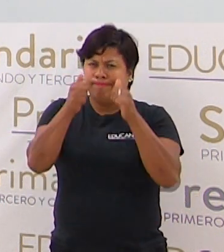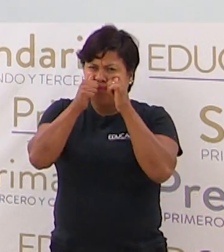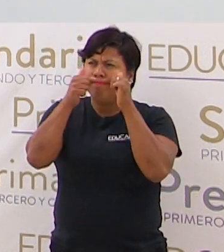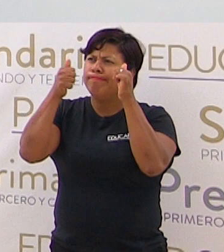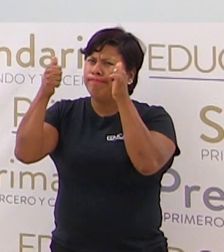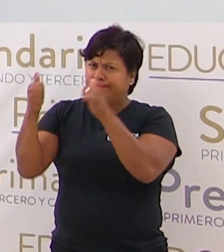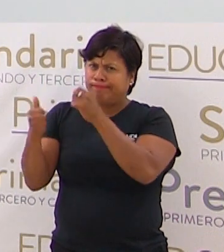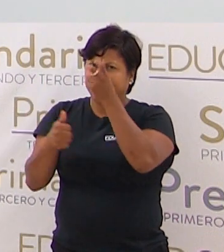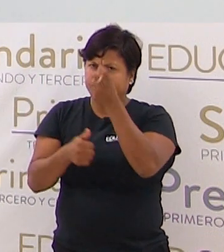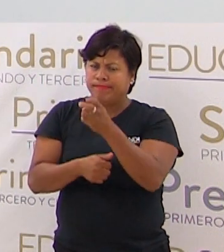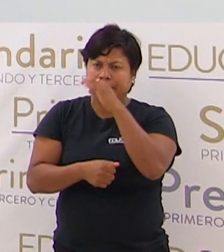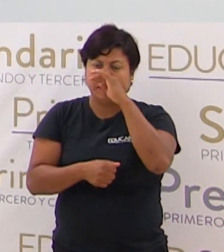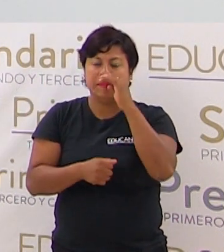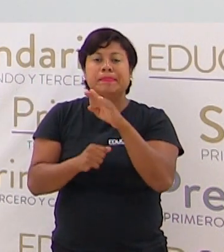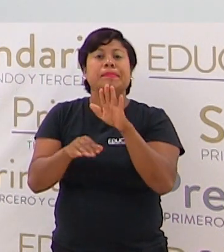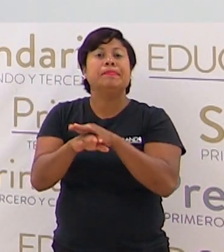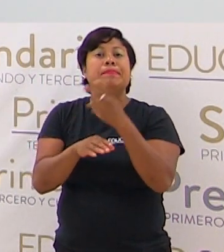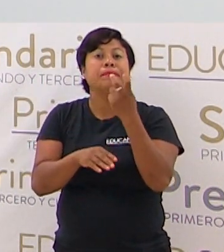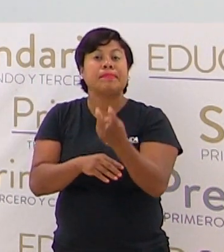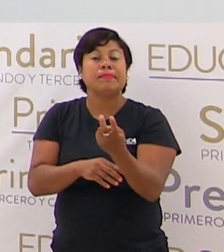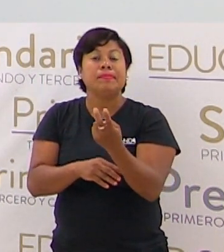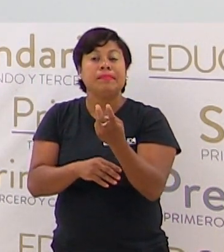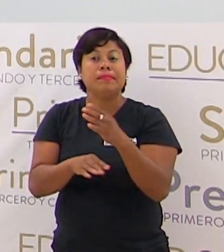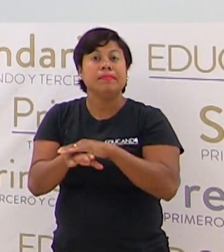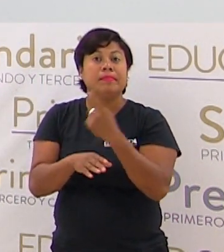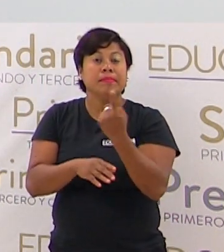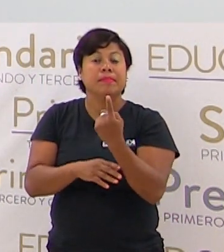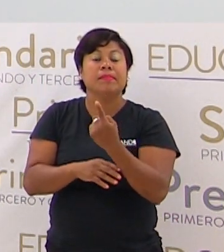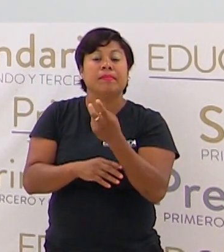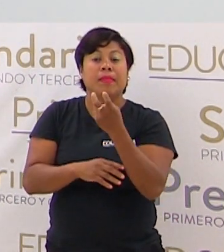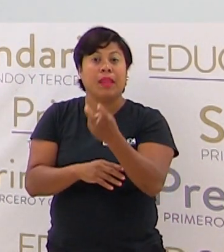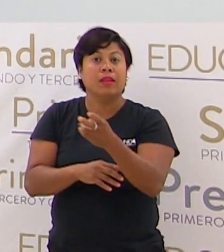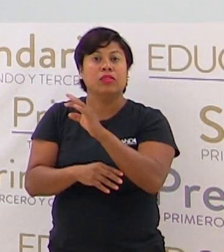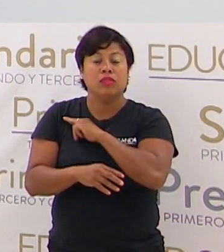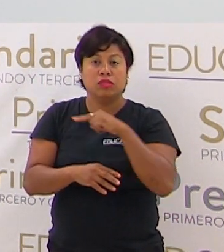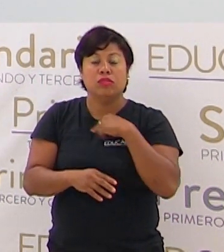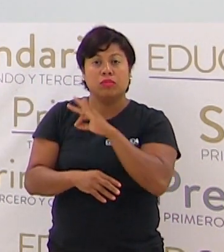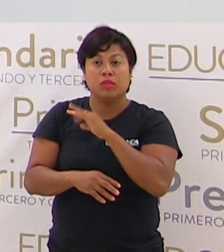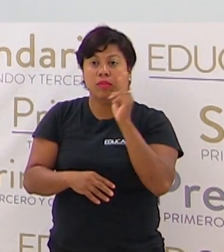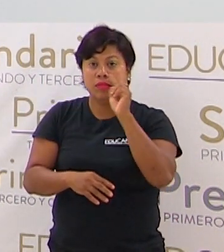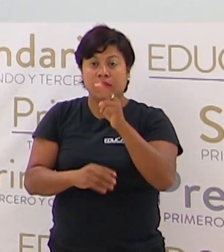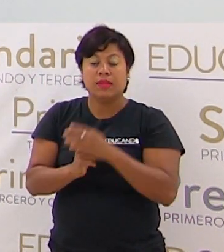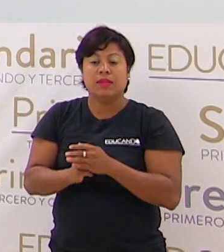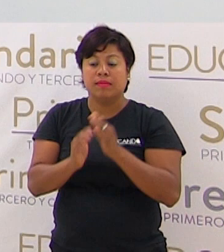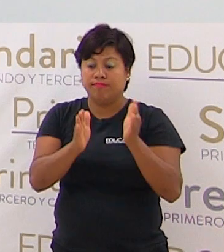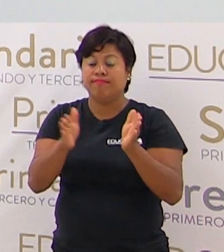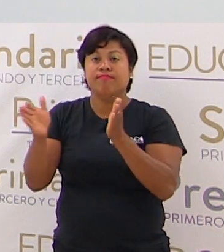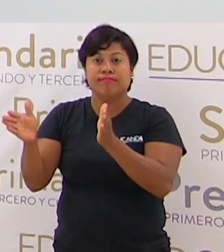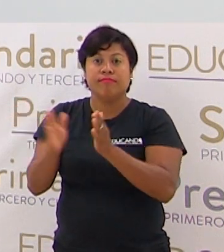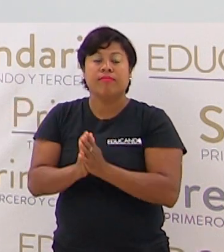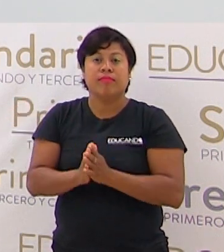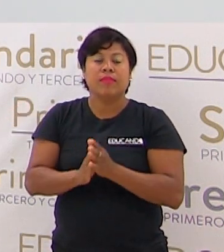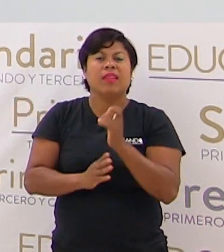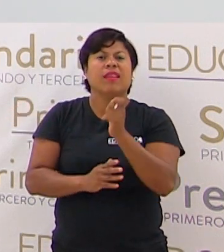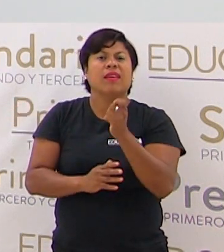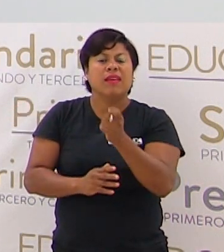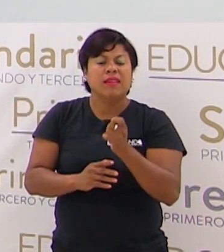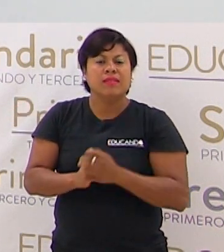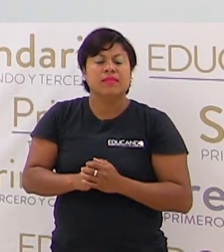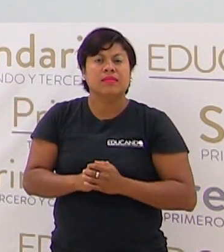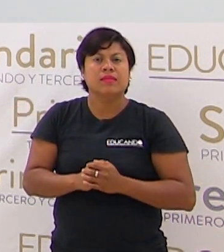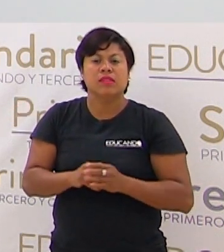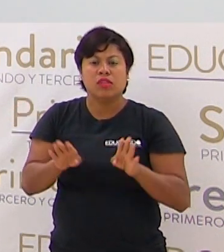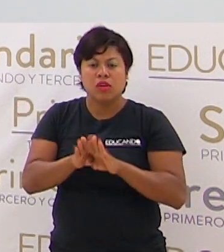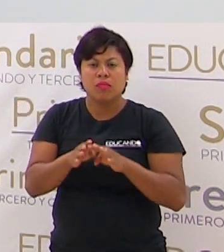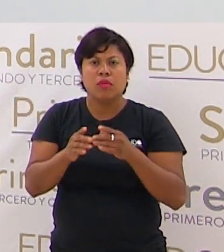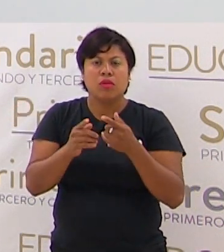Atención con esta parte porque nos va a delimitar la parte entre lo que es